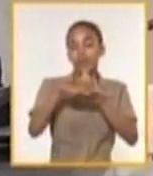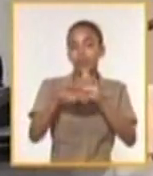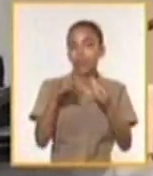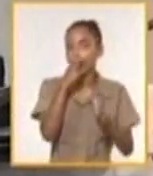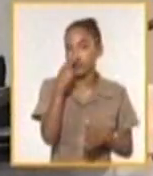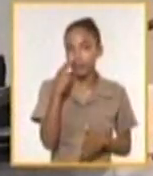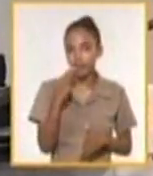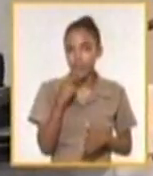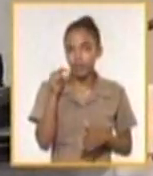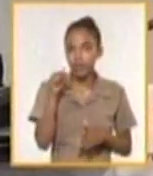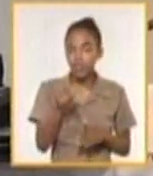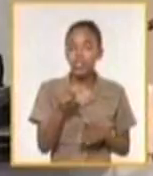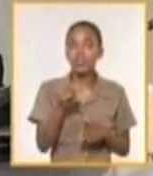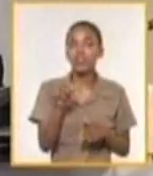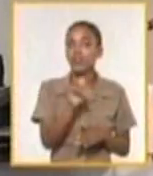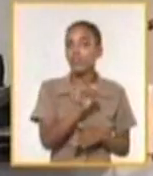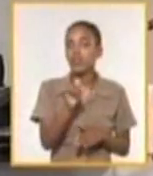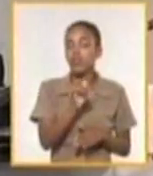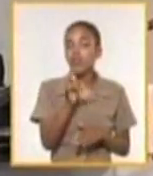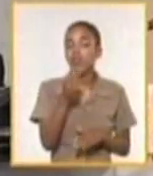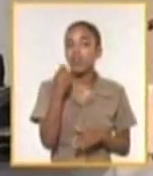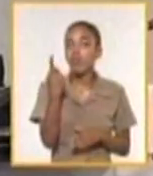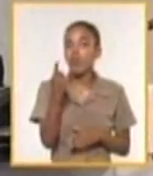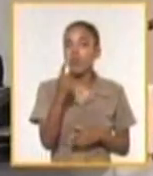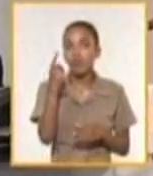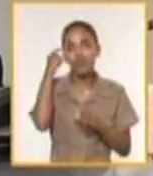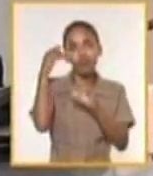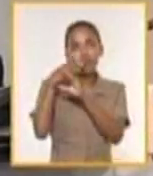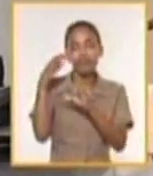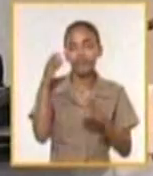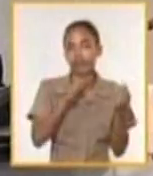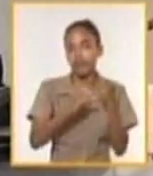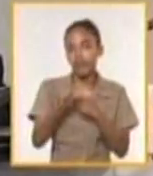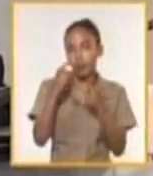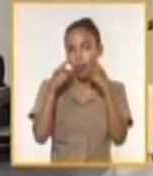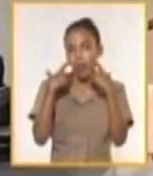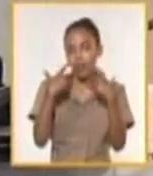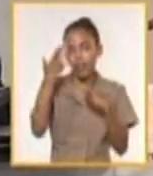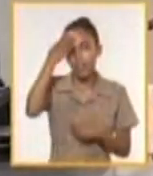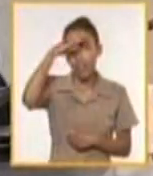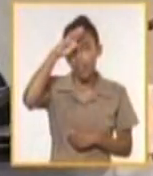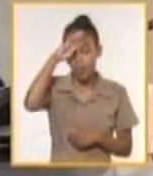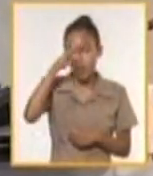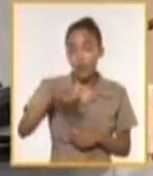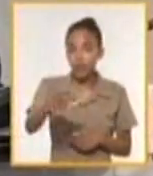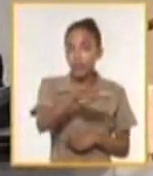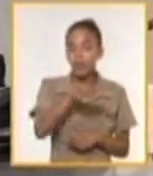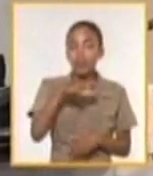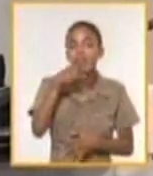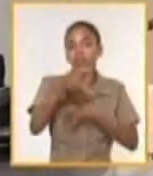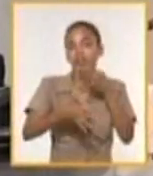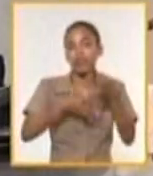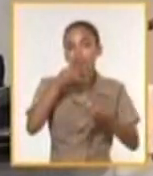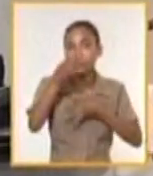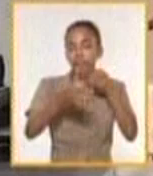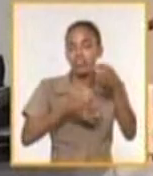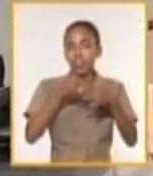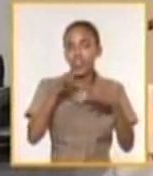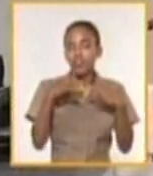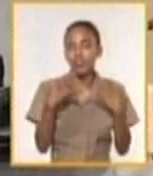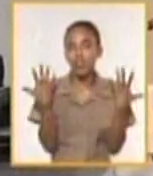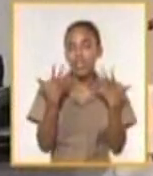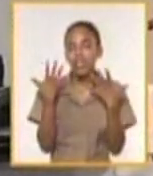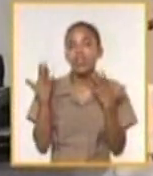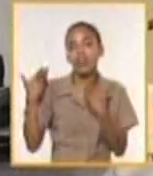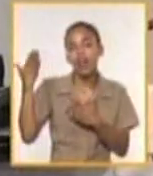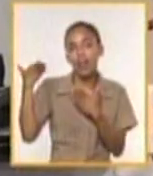Martiano y uno también de los intelectuales más importantes de nuestro país. Con ellos pues estaremos acercándonos a la figura de Armando